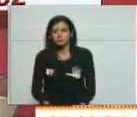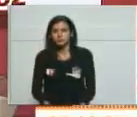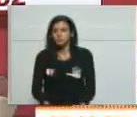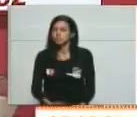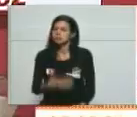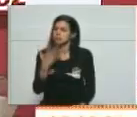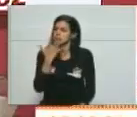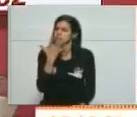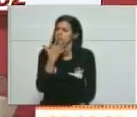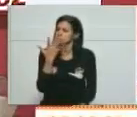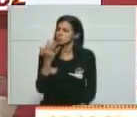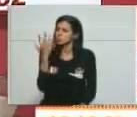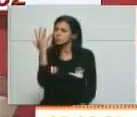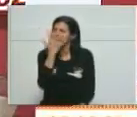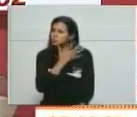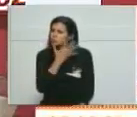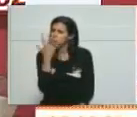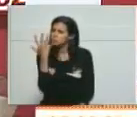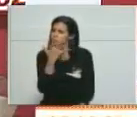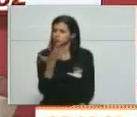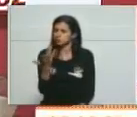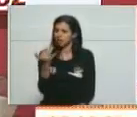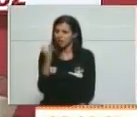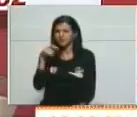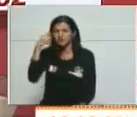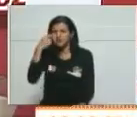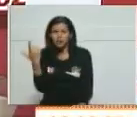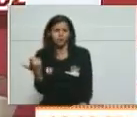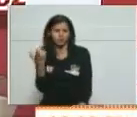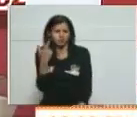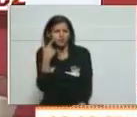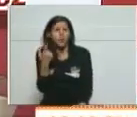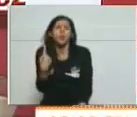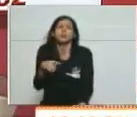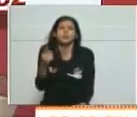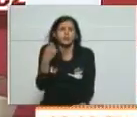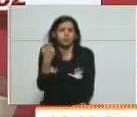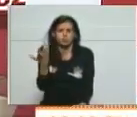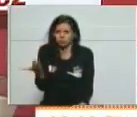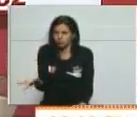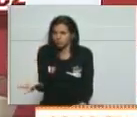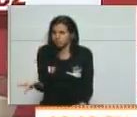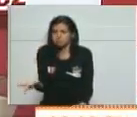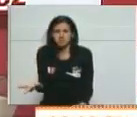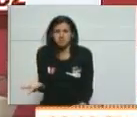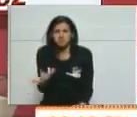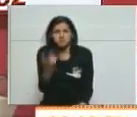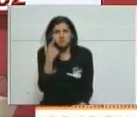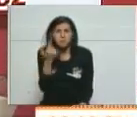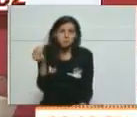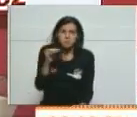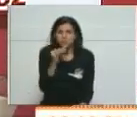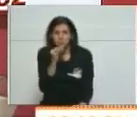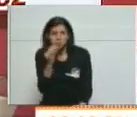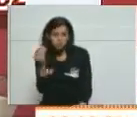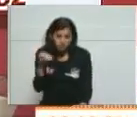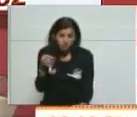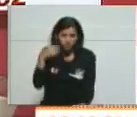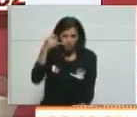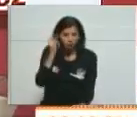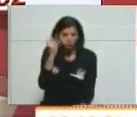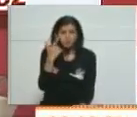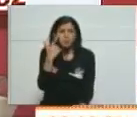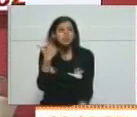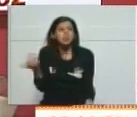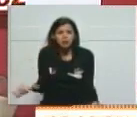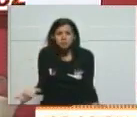enormes. ¿Será que tiene un video escondido que no lo ha sacado? Está esperando que nosotros salgamos a decir, para sacar el video y decir, aquí está el video